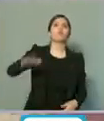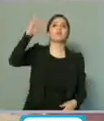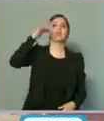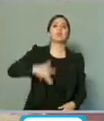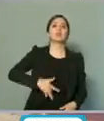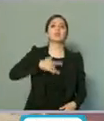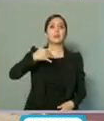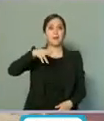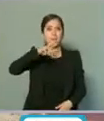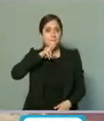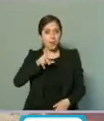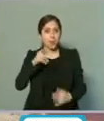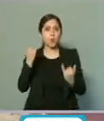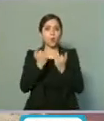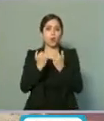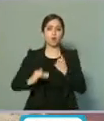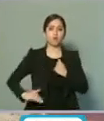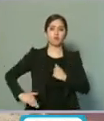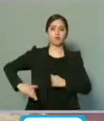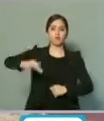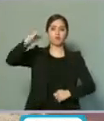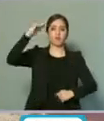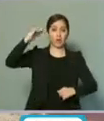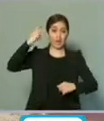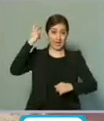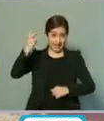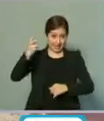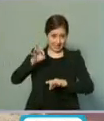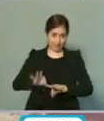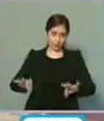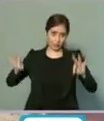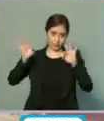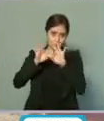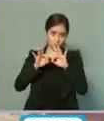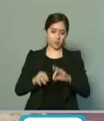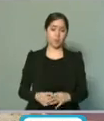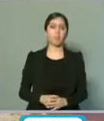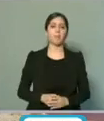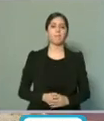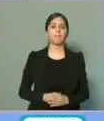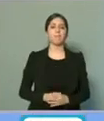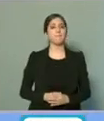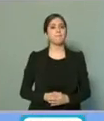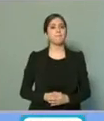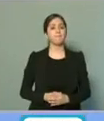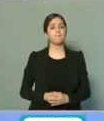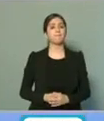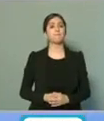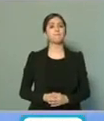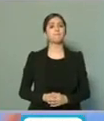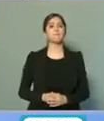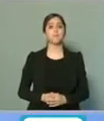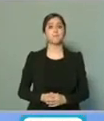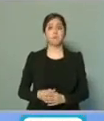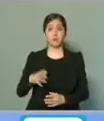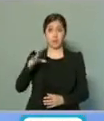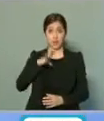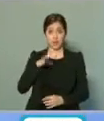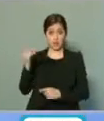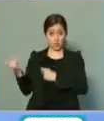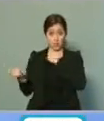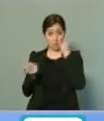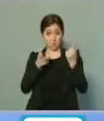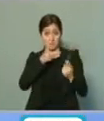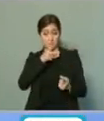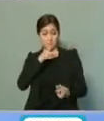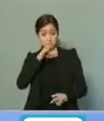y tener un sano desarrollo emocional. Eso es lo importante. Oye, Pilar, también lo podemos ver, hay algunas madres de familia, padres de familia